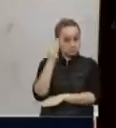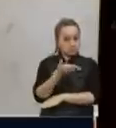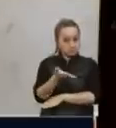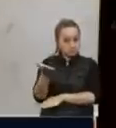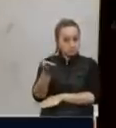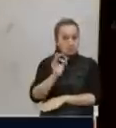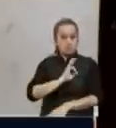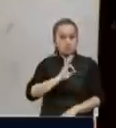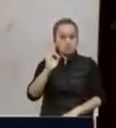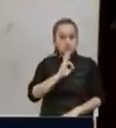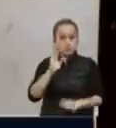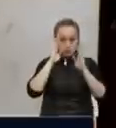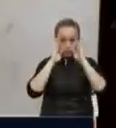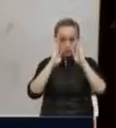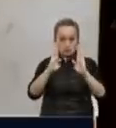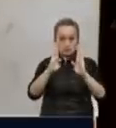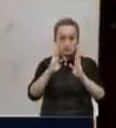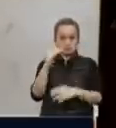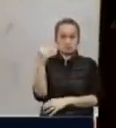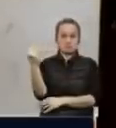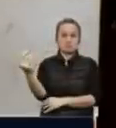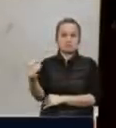no había sido atendida,